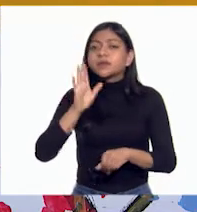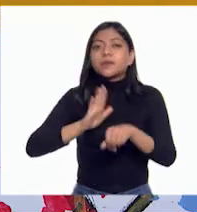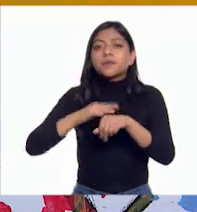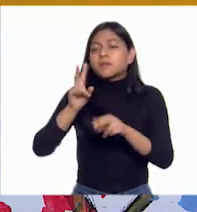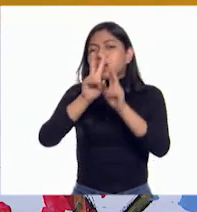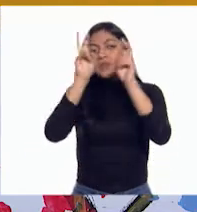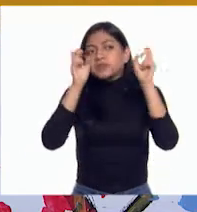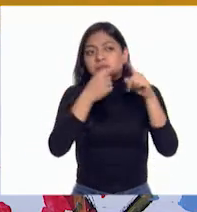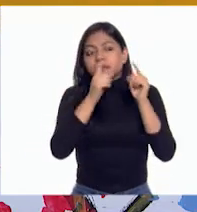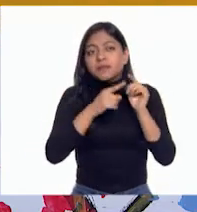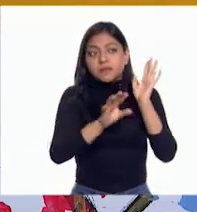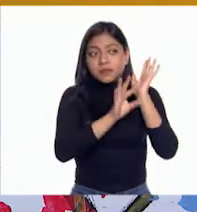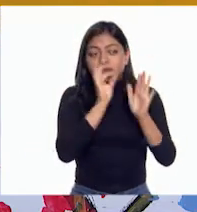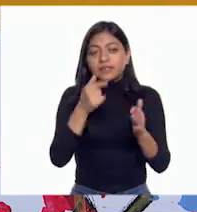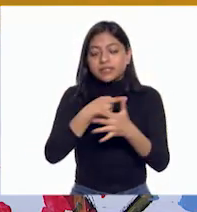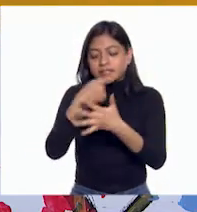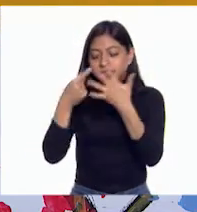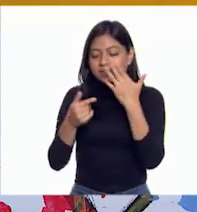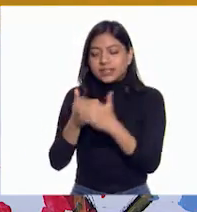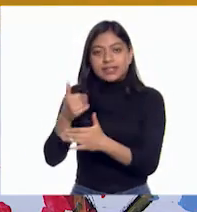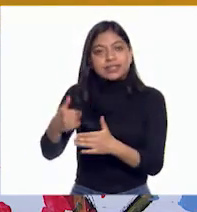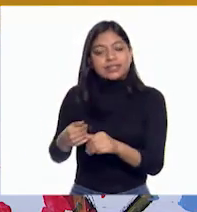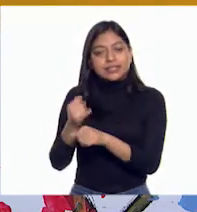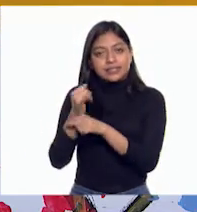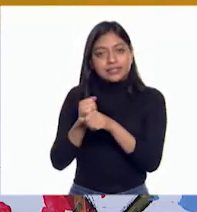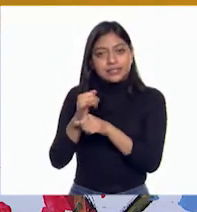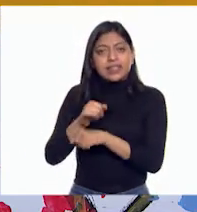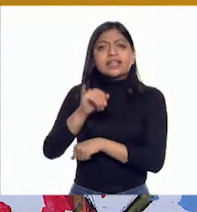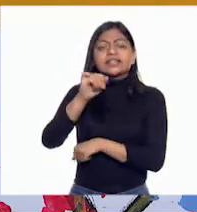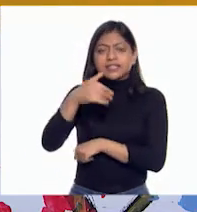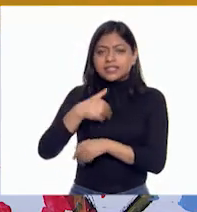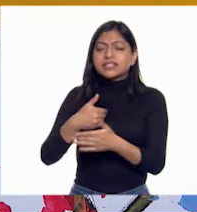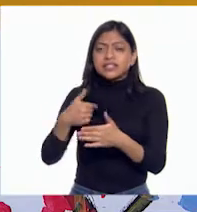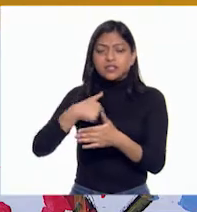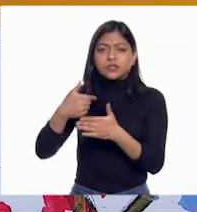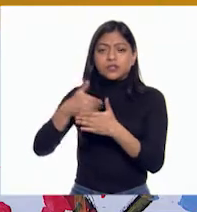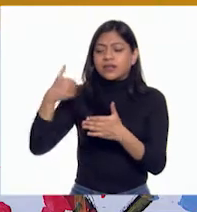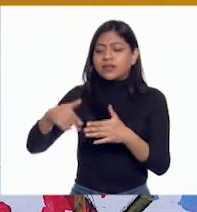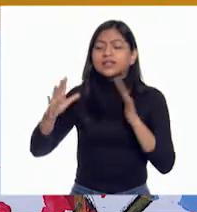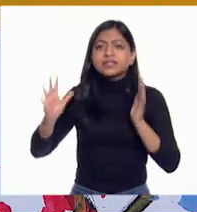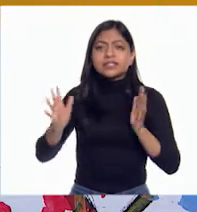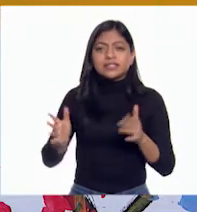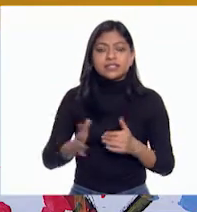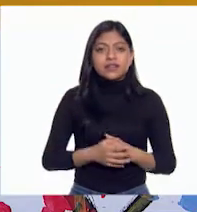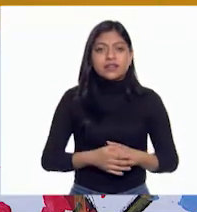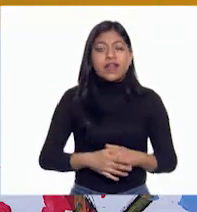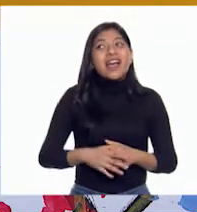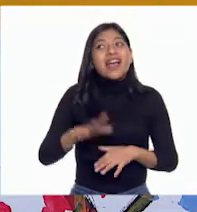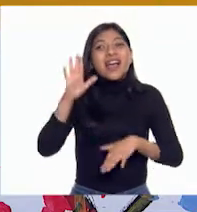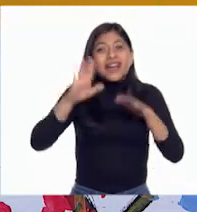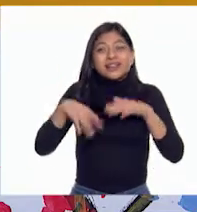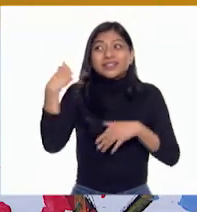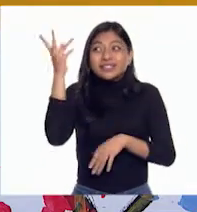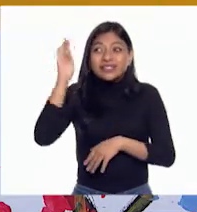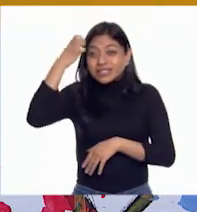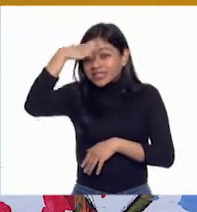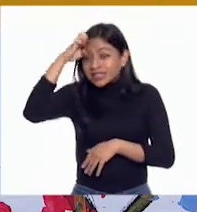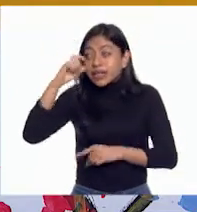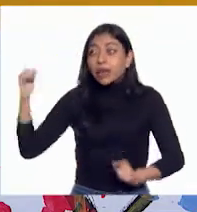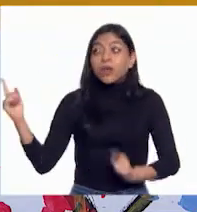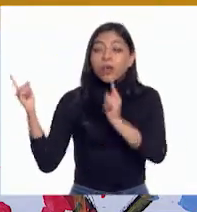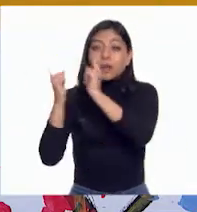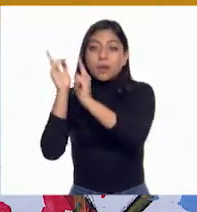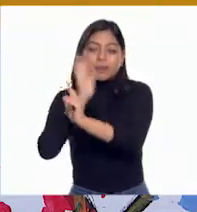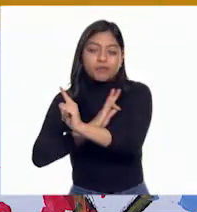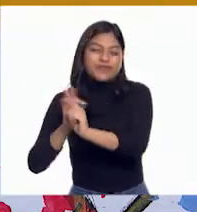un tema. Así que, pues sí las hemos hecho, aunque no muchas veces le preguntamos a expertas o expertos sobre